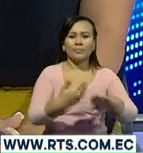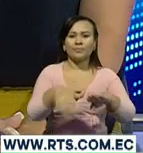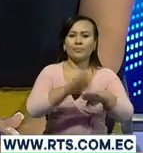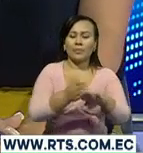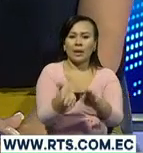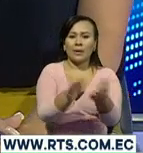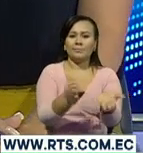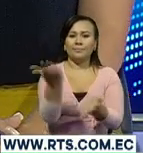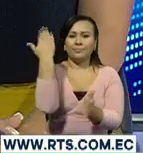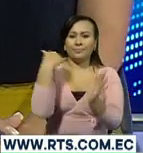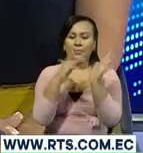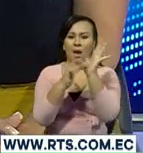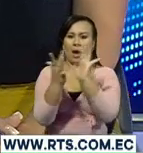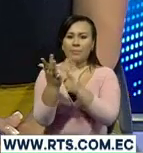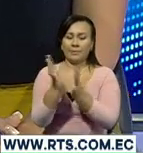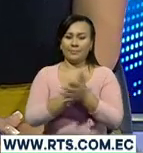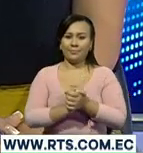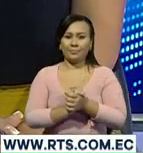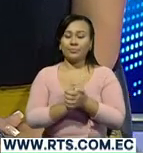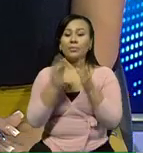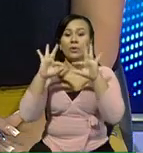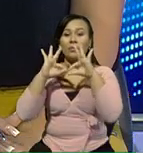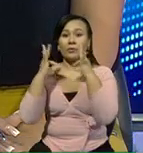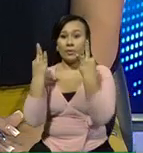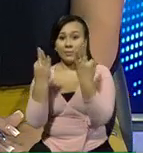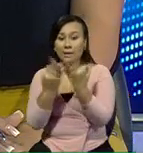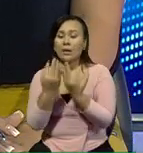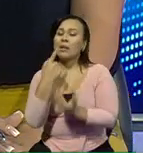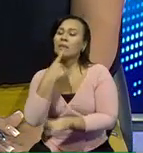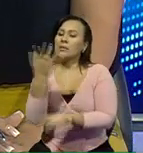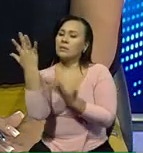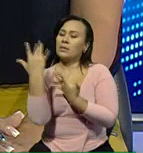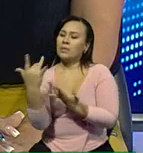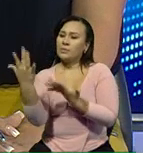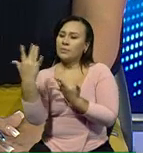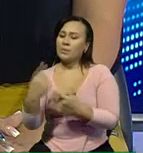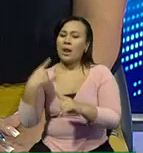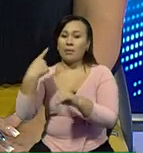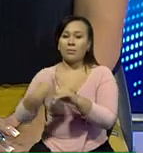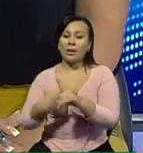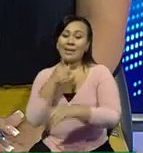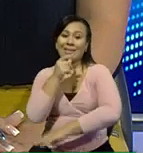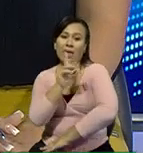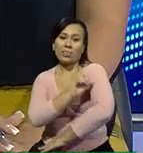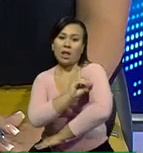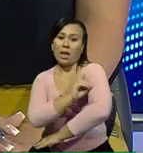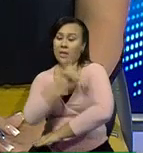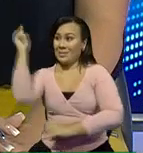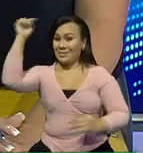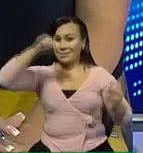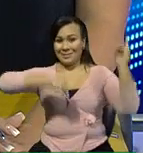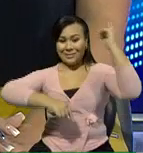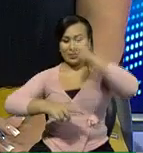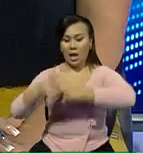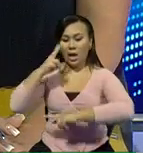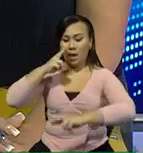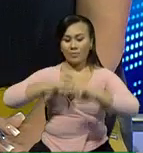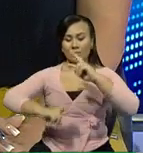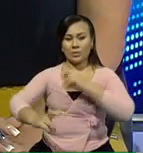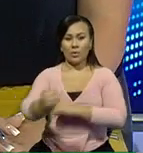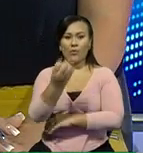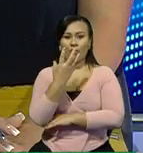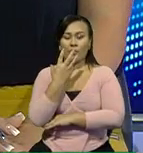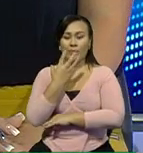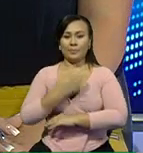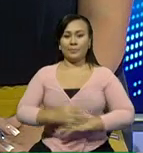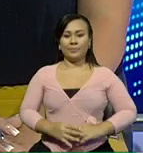pasado mes de abril. Los familiares de las víctimas esperan que la delegación tome en cuenta sus versiones de los hechos.